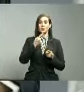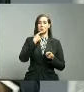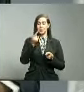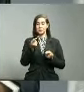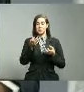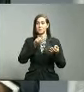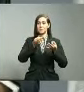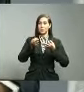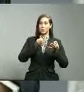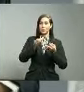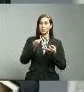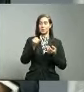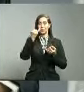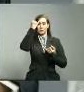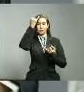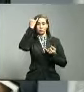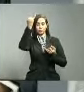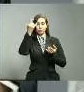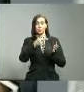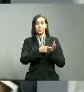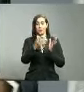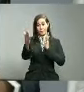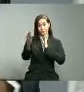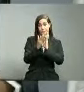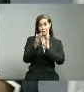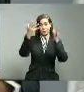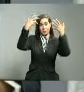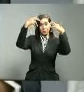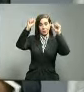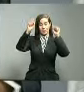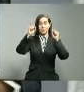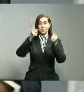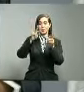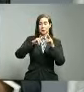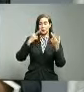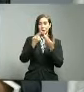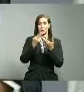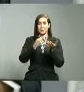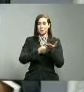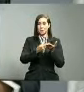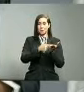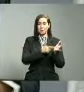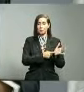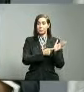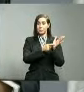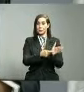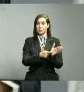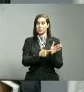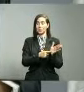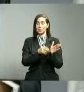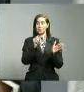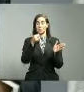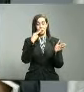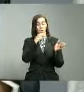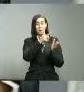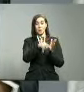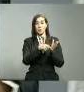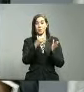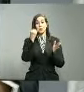en ese momento en que frente al presidente presentemos las evidencias que nos digan